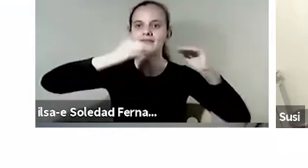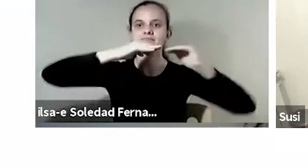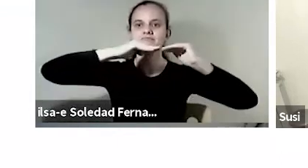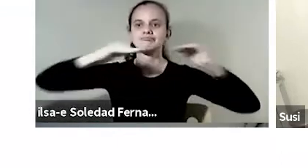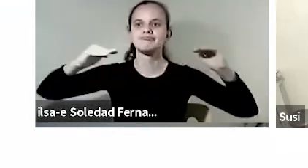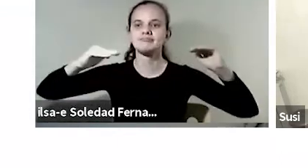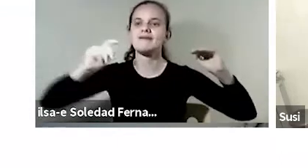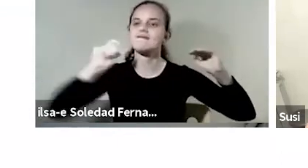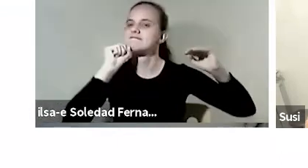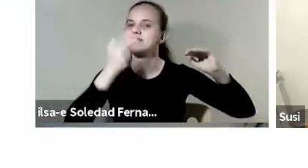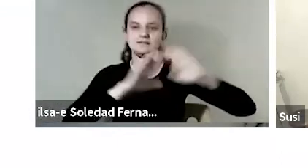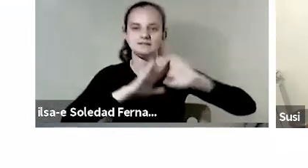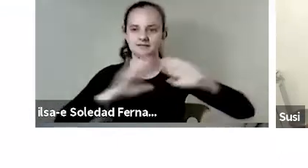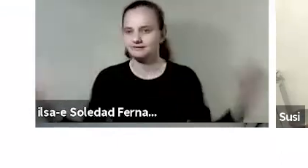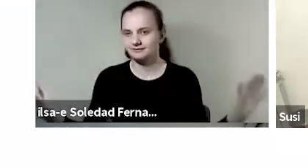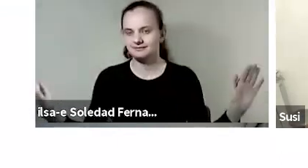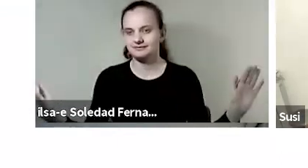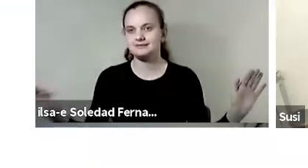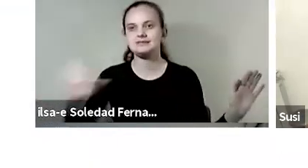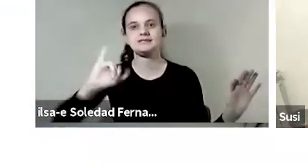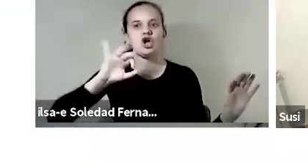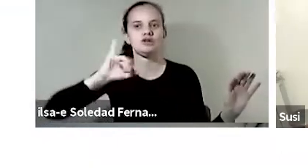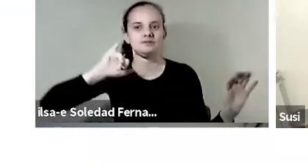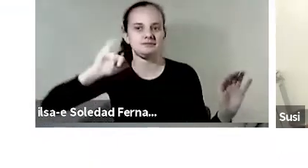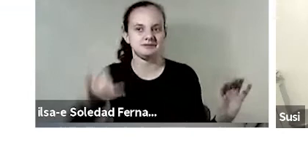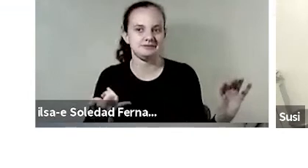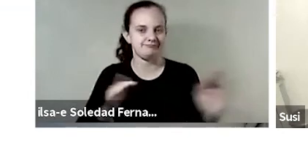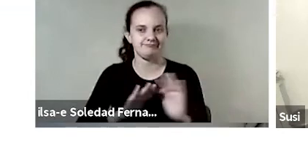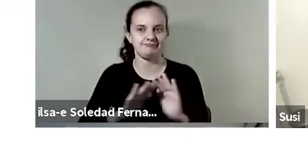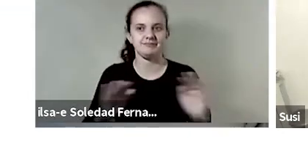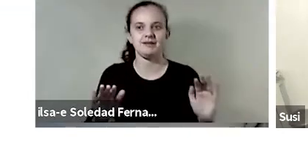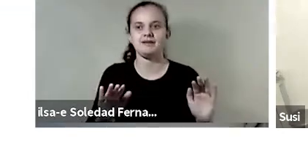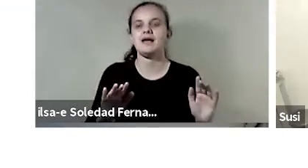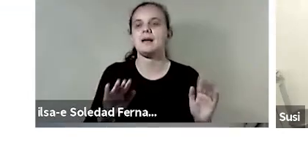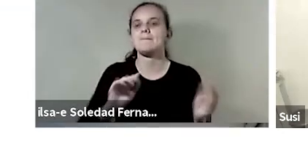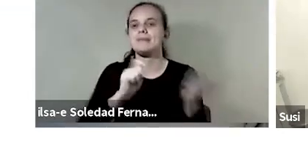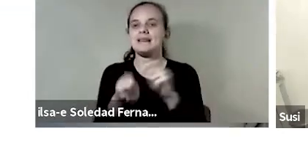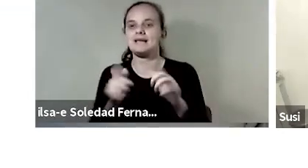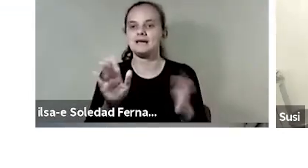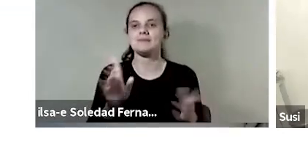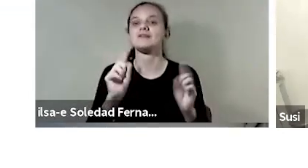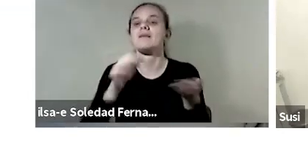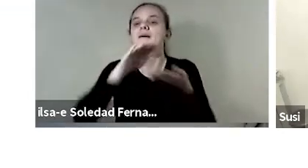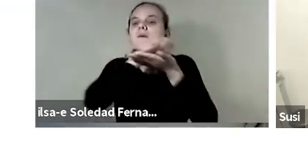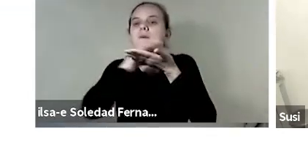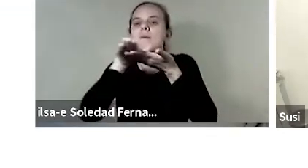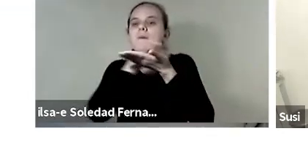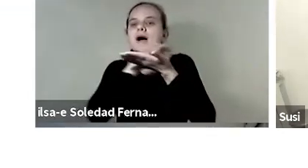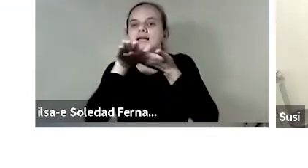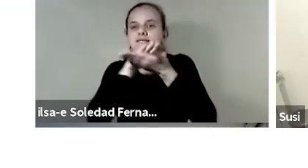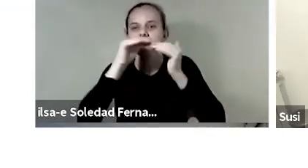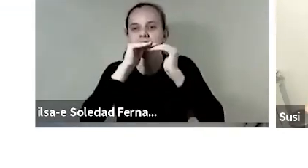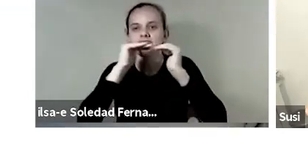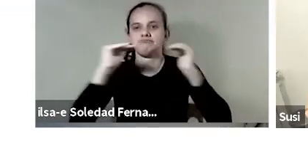nivel A, que le vamos a llamar el más básico, es el que es más fácil de cumplir, el que sí o sí es algo que es